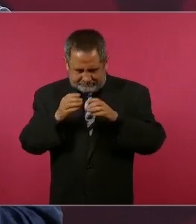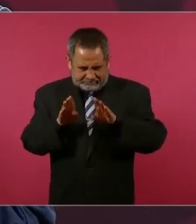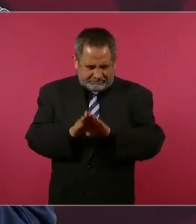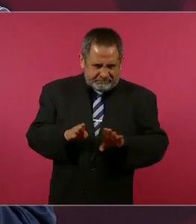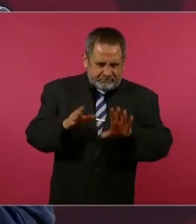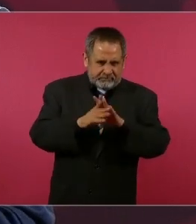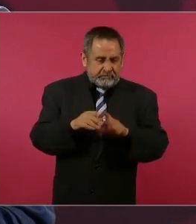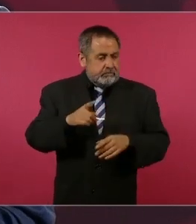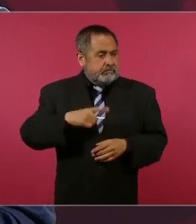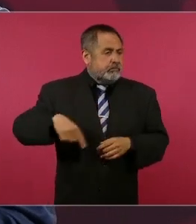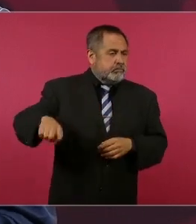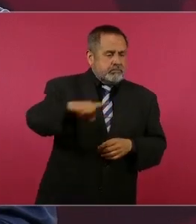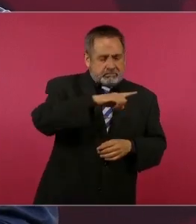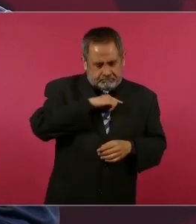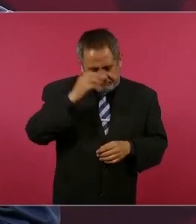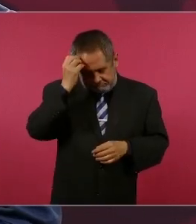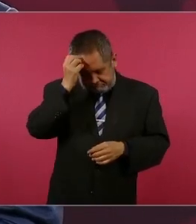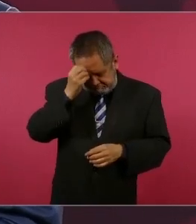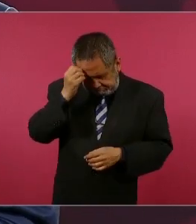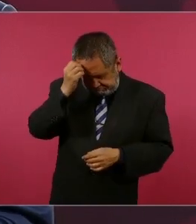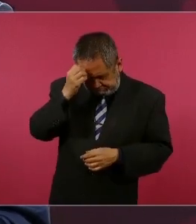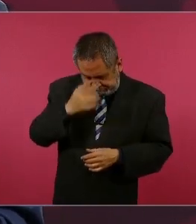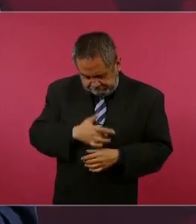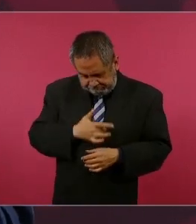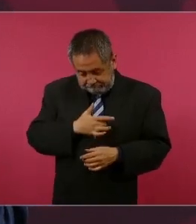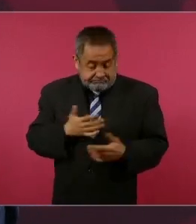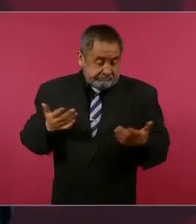de reflexiones,